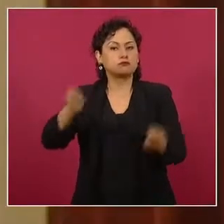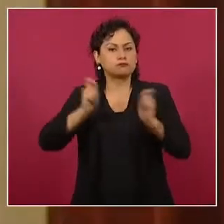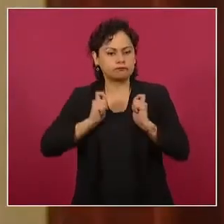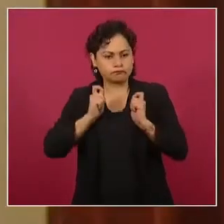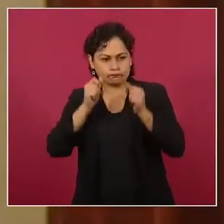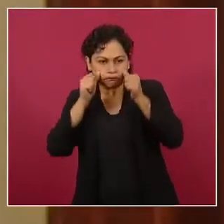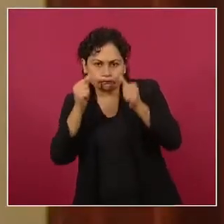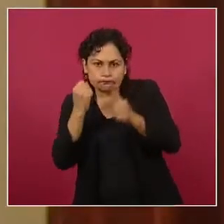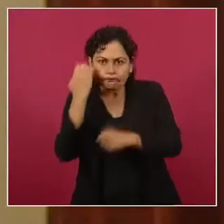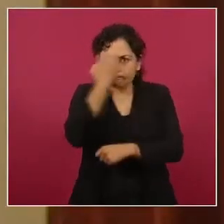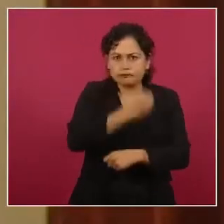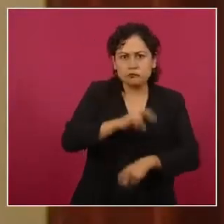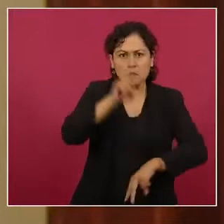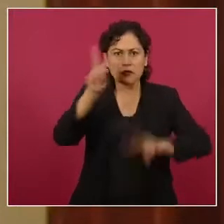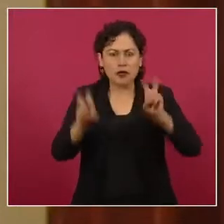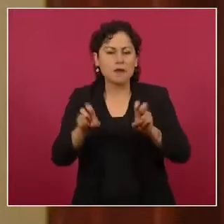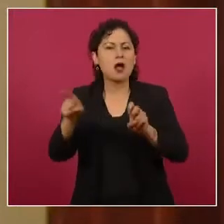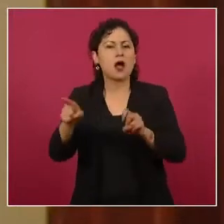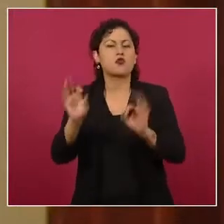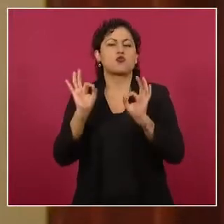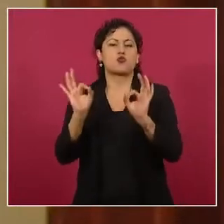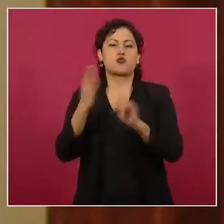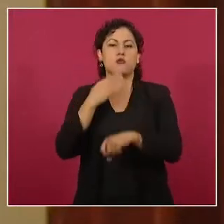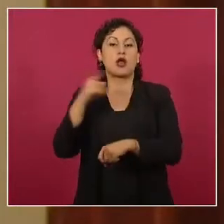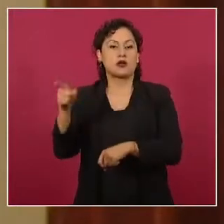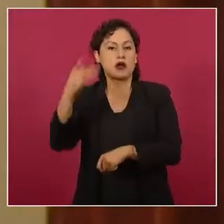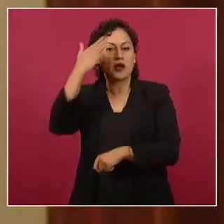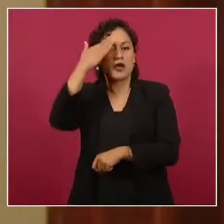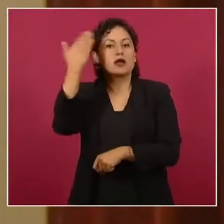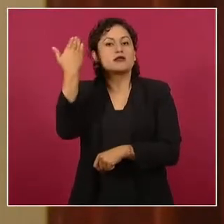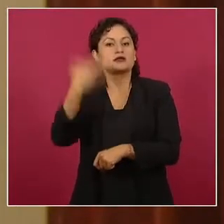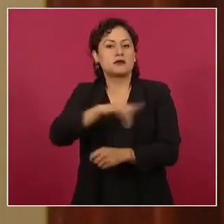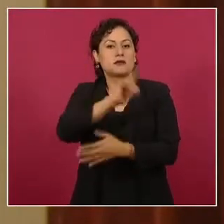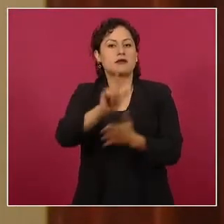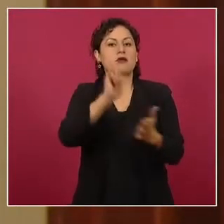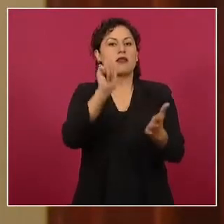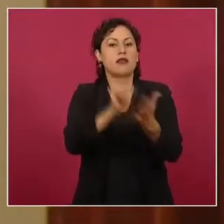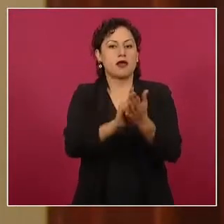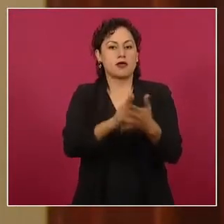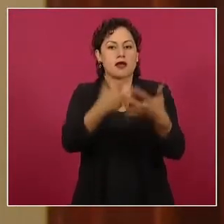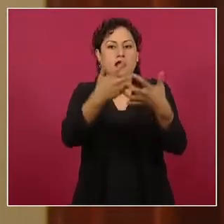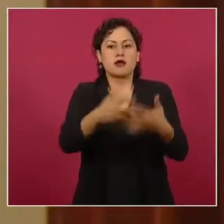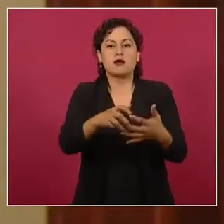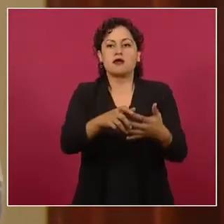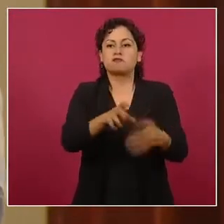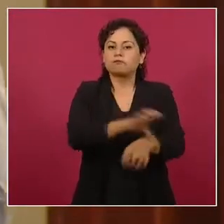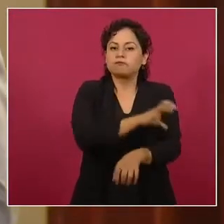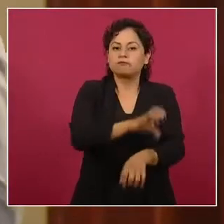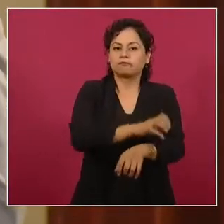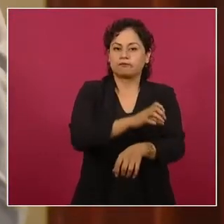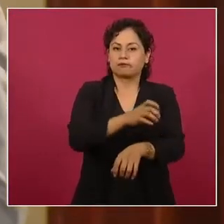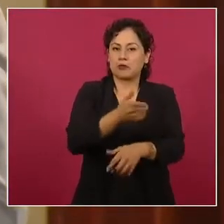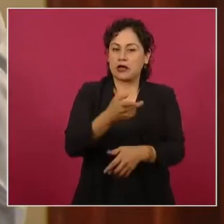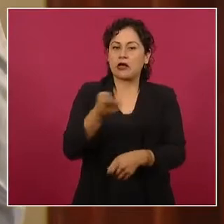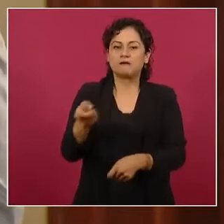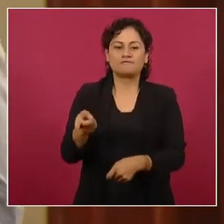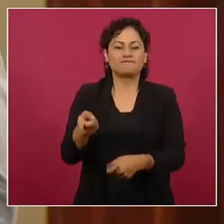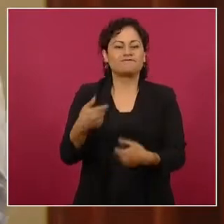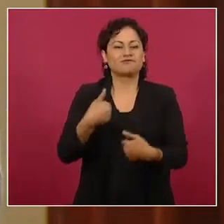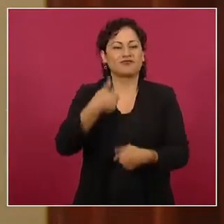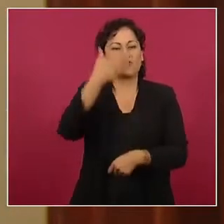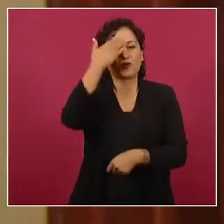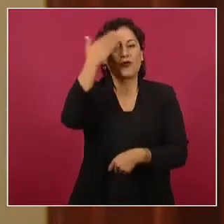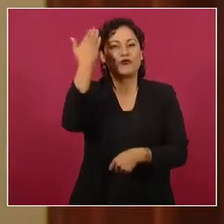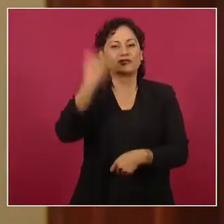reconoció algunas de las cosas más importantes en la ley de la industria eléctrica. Y estoy seguro que bajo su liderazgo habrá de